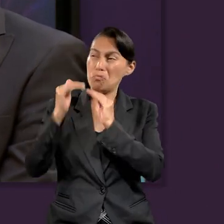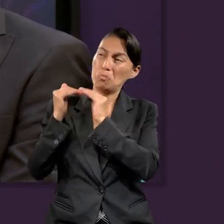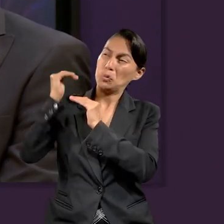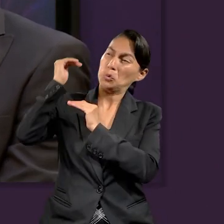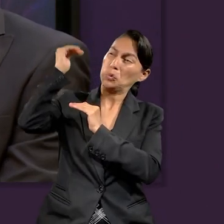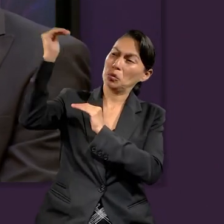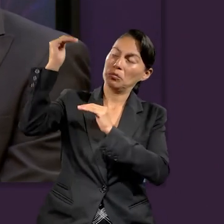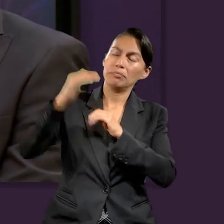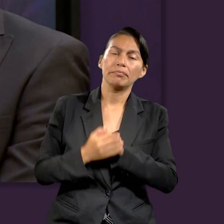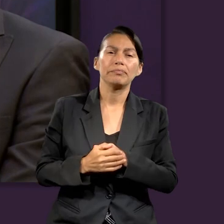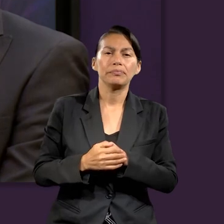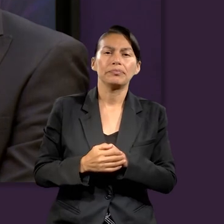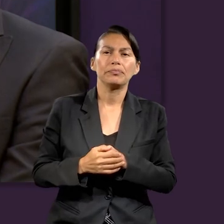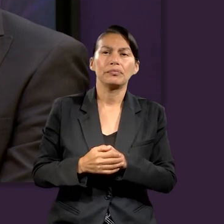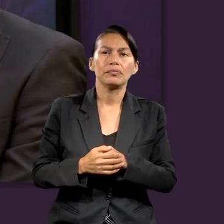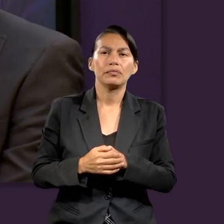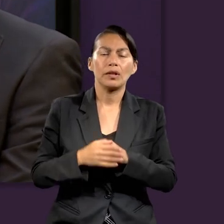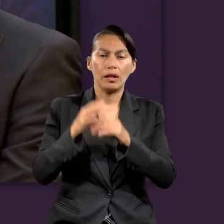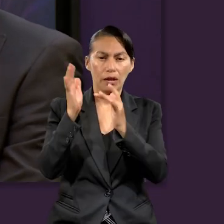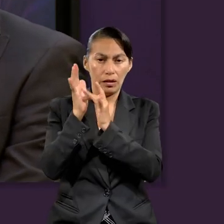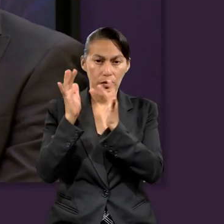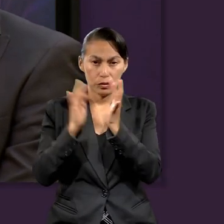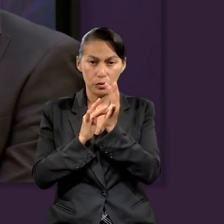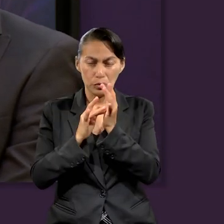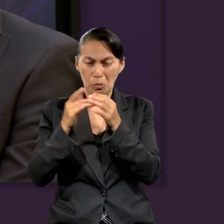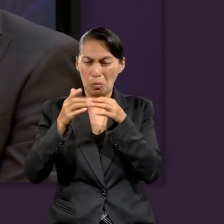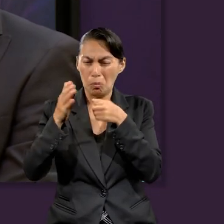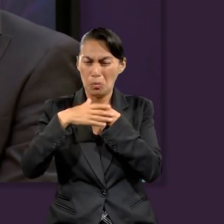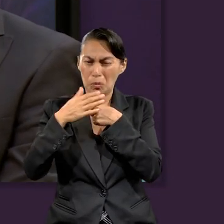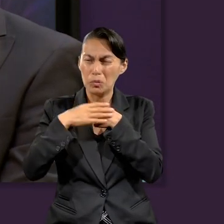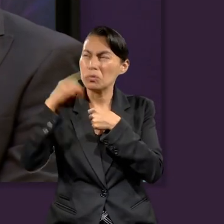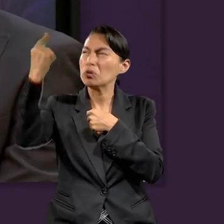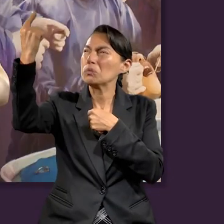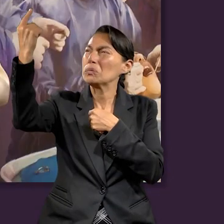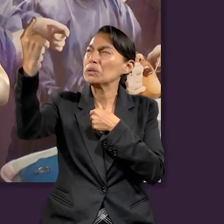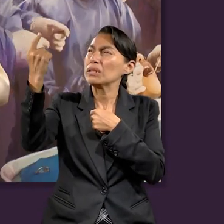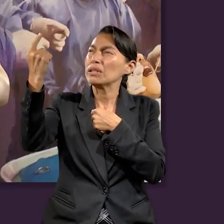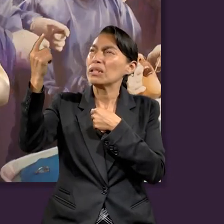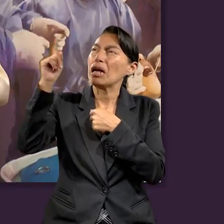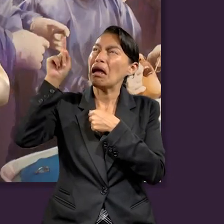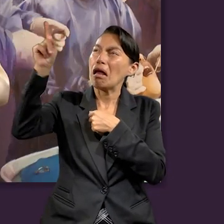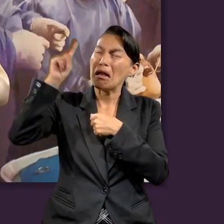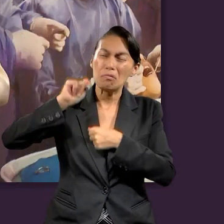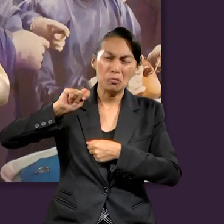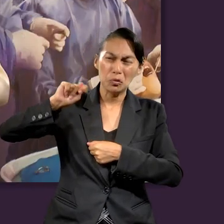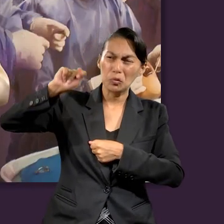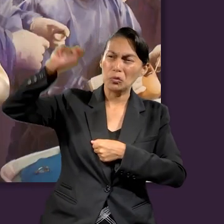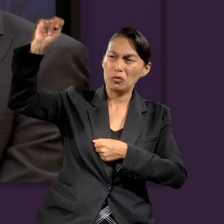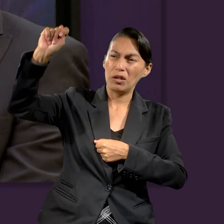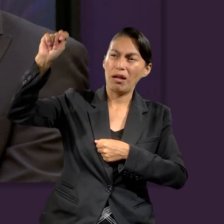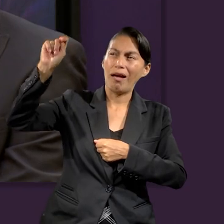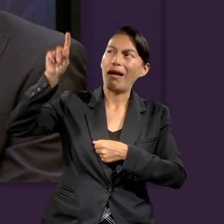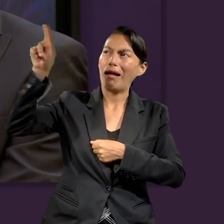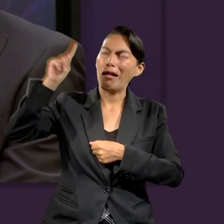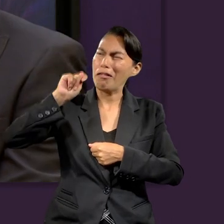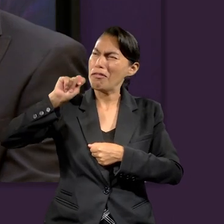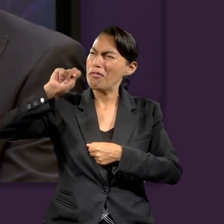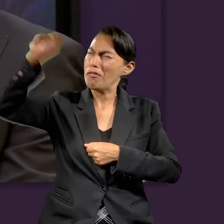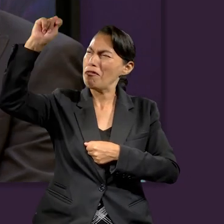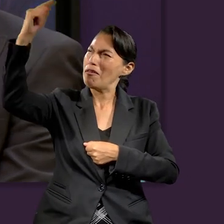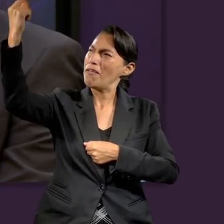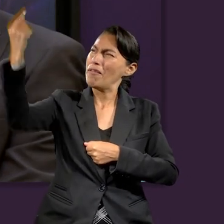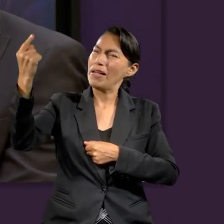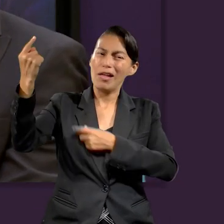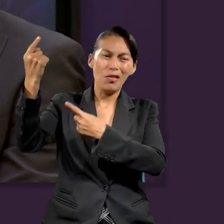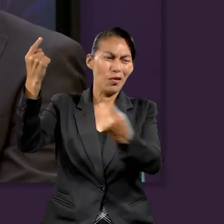pertenece a Dios. Pero recordemos que Jesús regresará, regresará triunfador. Y con él, nosotros también